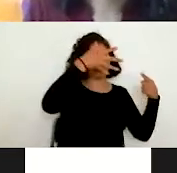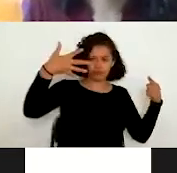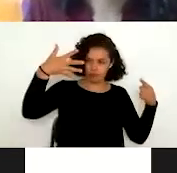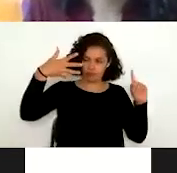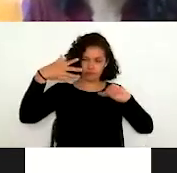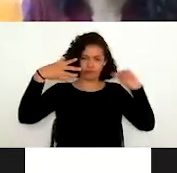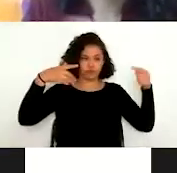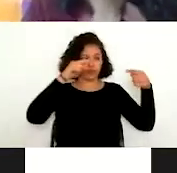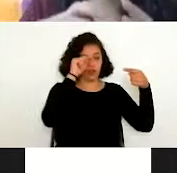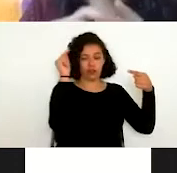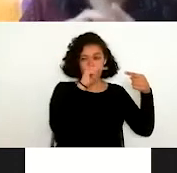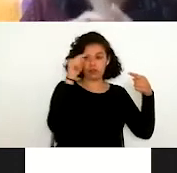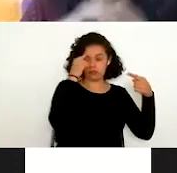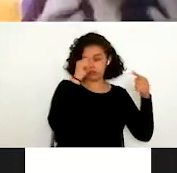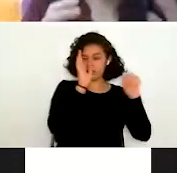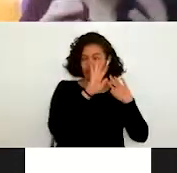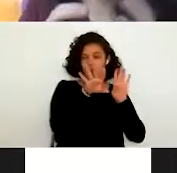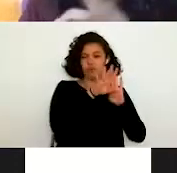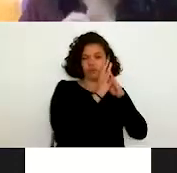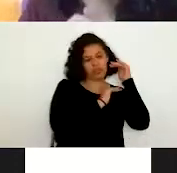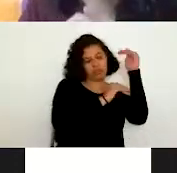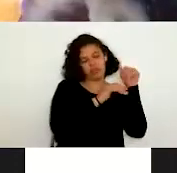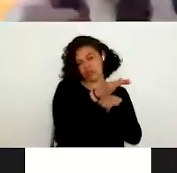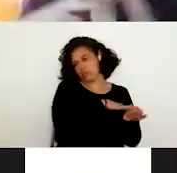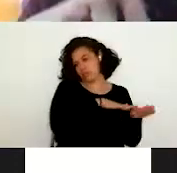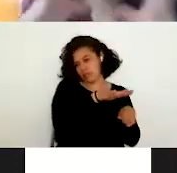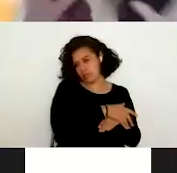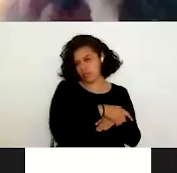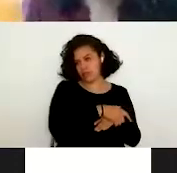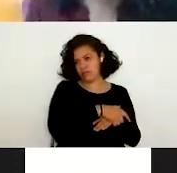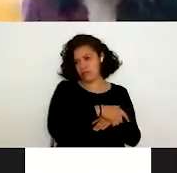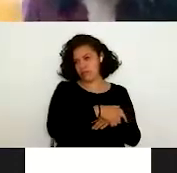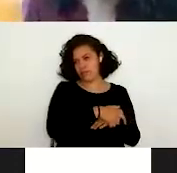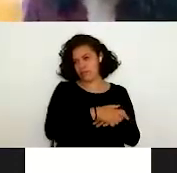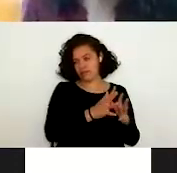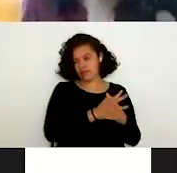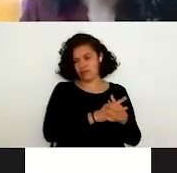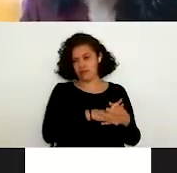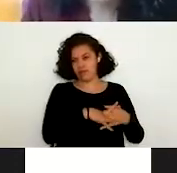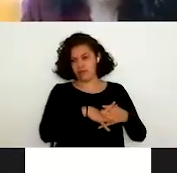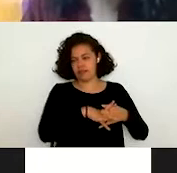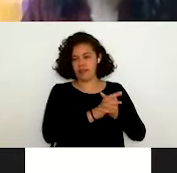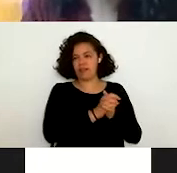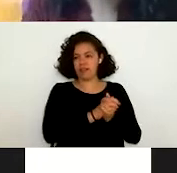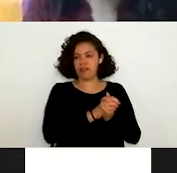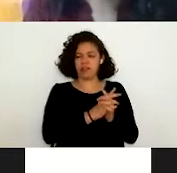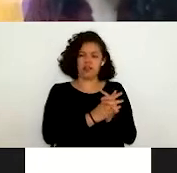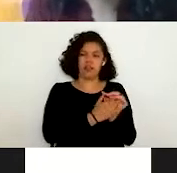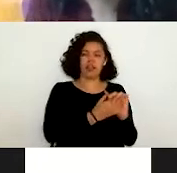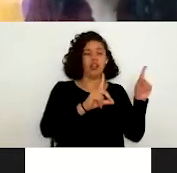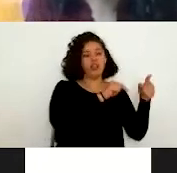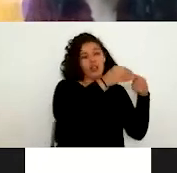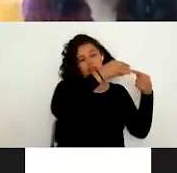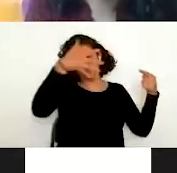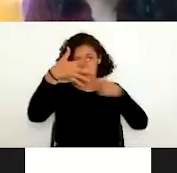objetivo general nos dio un marco, digamos, valga la redundancia, un marco general de lo que queríamos hacer y en el específico ya